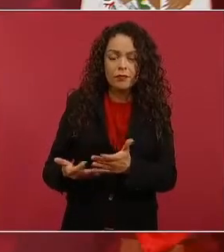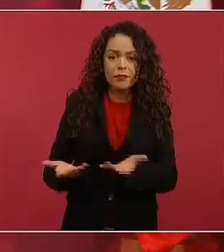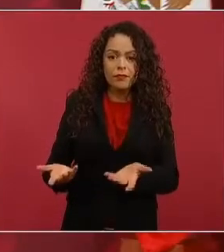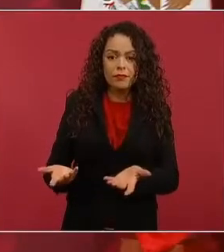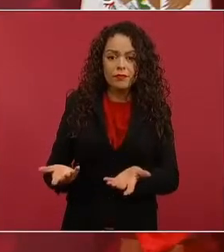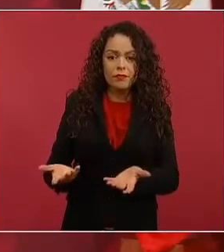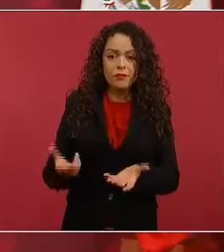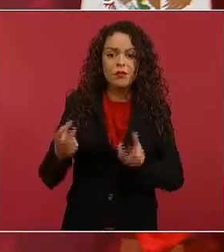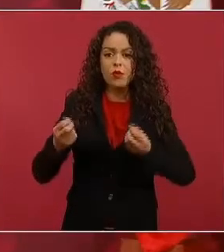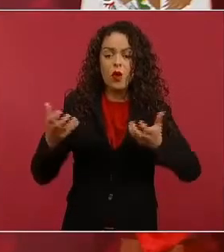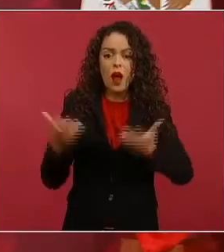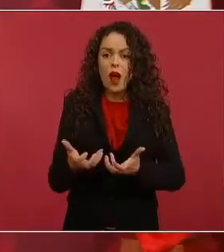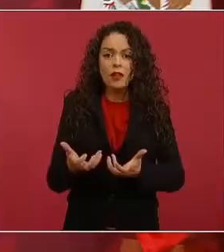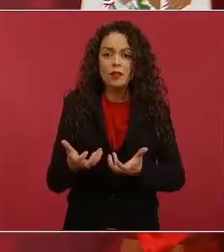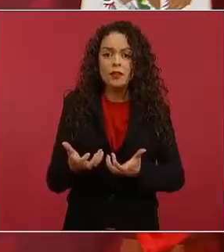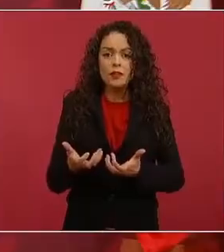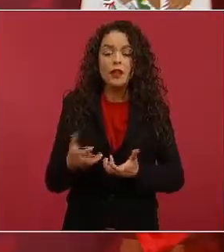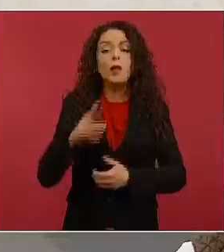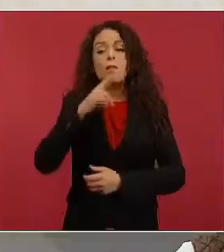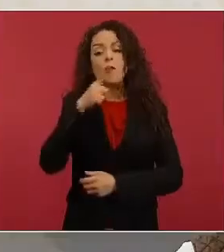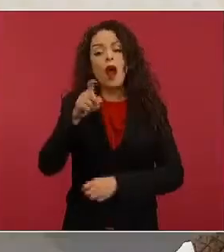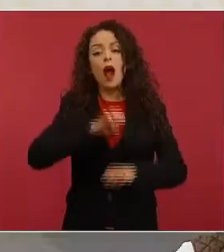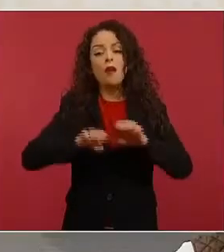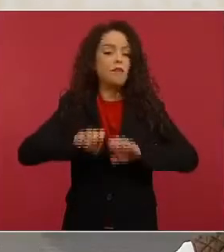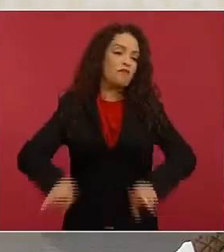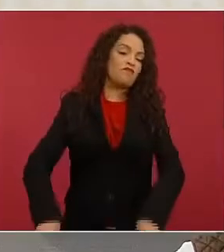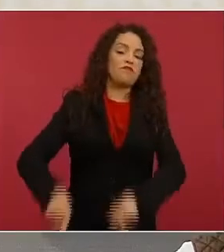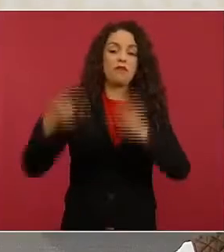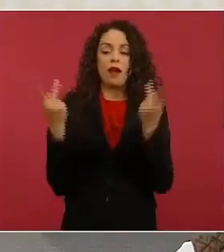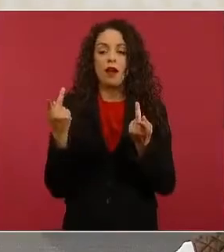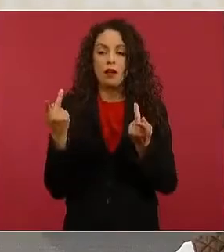vender las acciones,